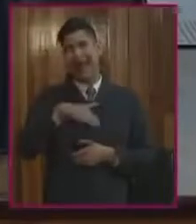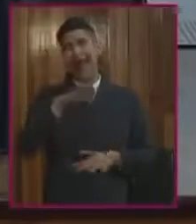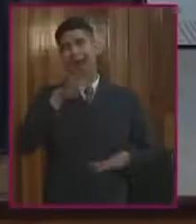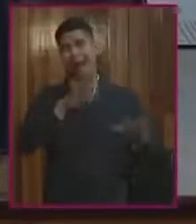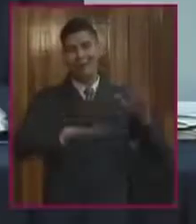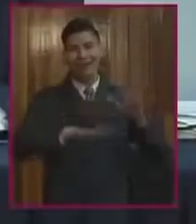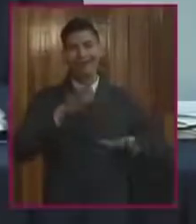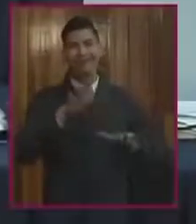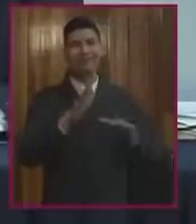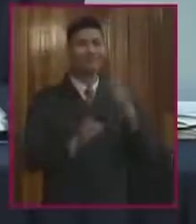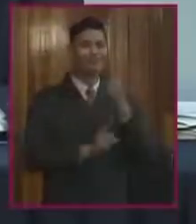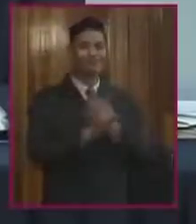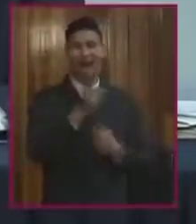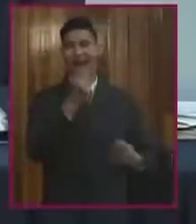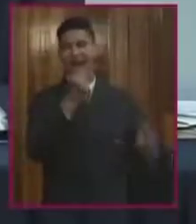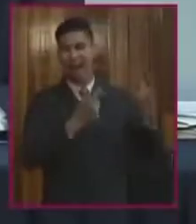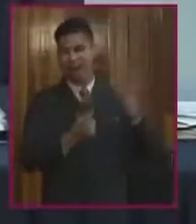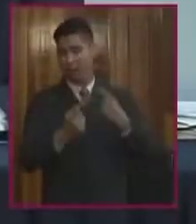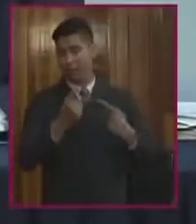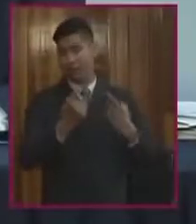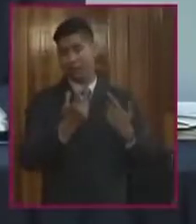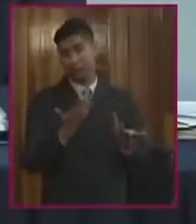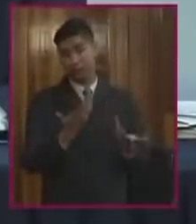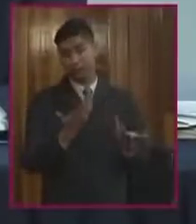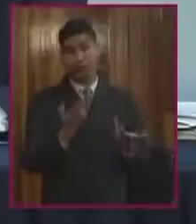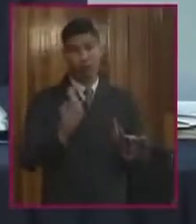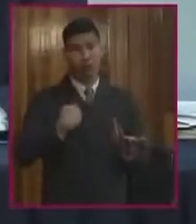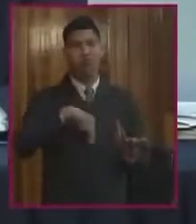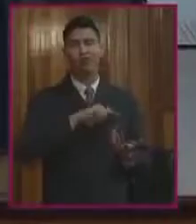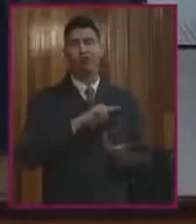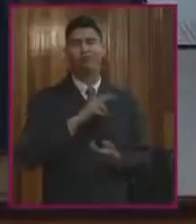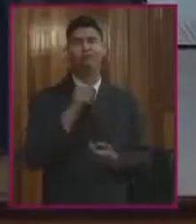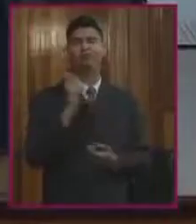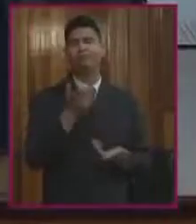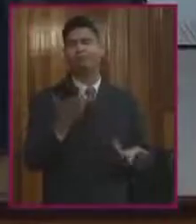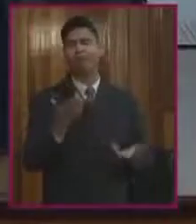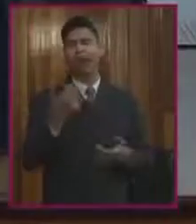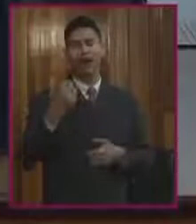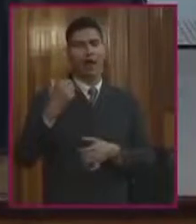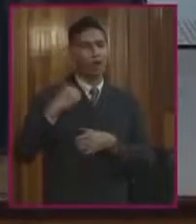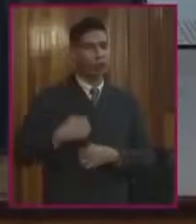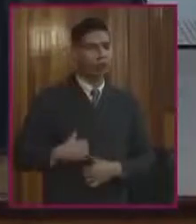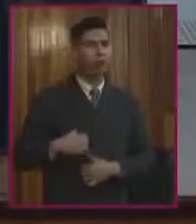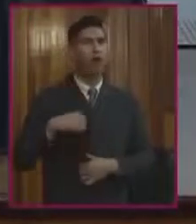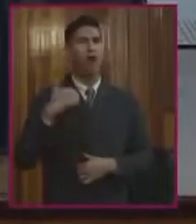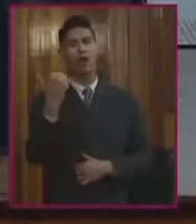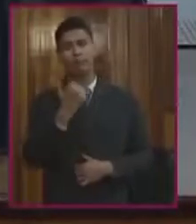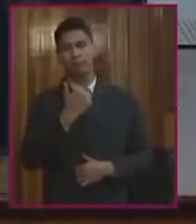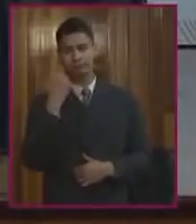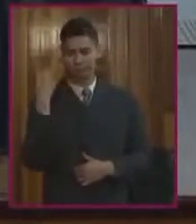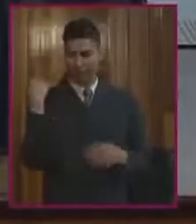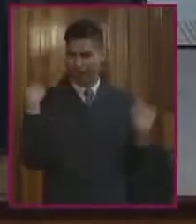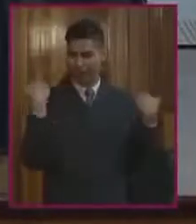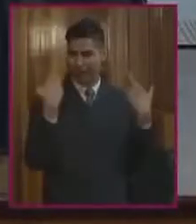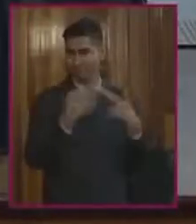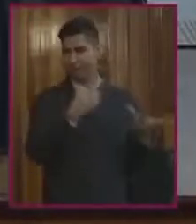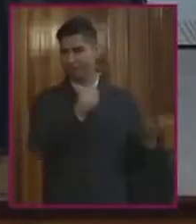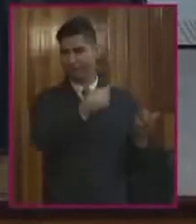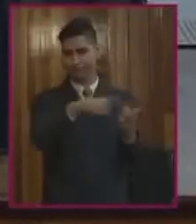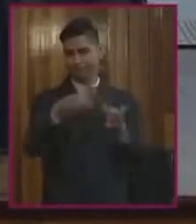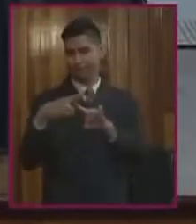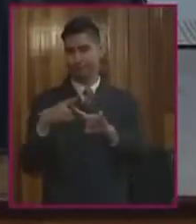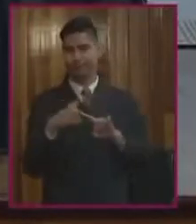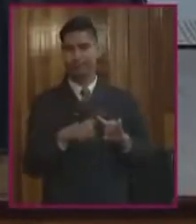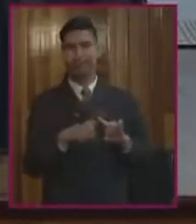somos docentes, investigadores y bueno, en su mayoría pues nos dedicamos a estos procesos que tienen que ver con la educación.